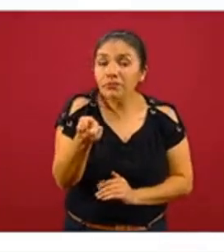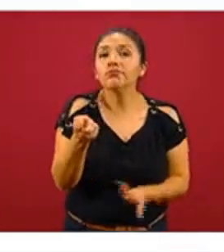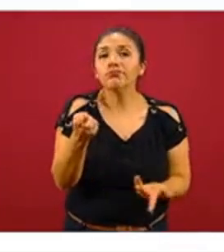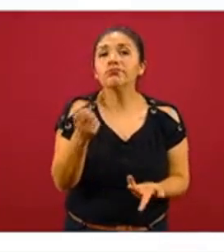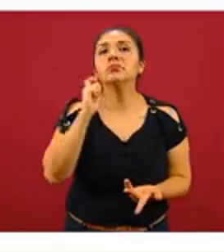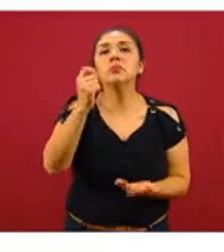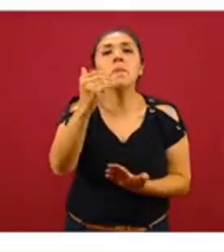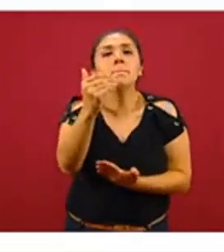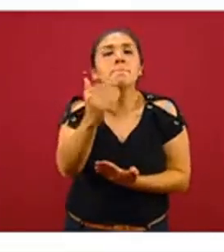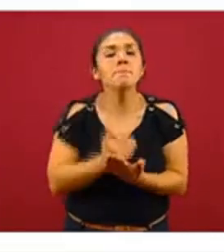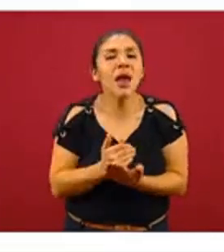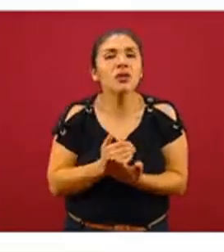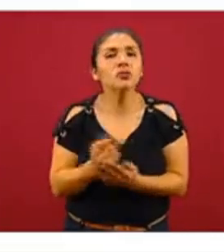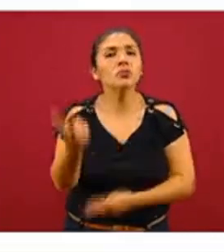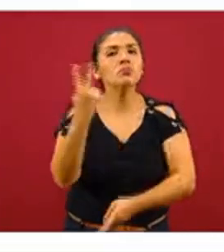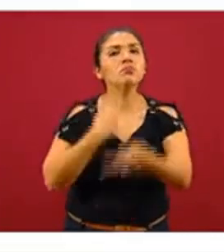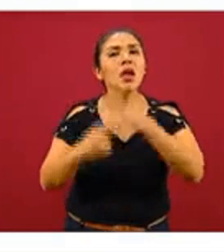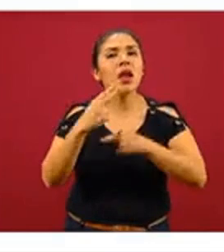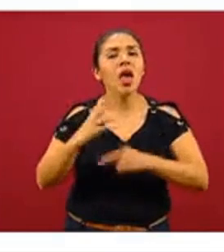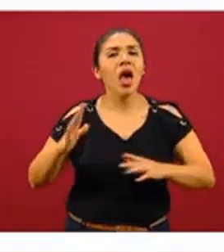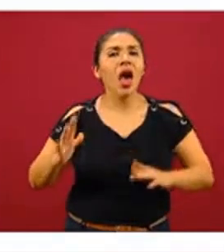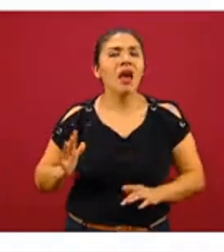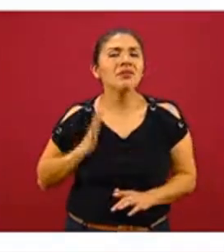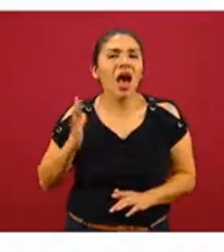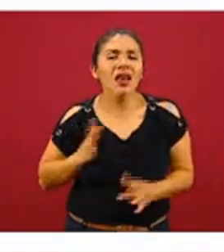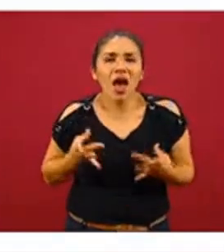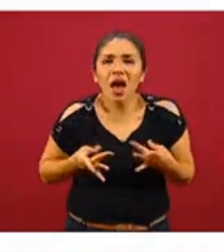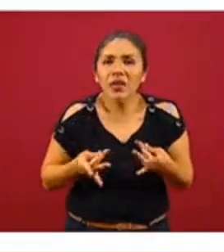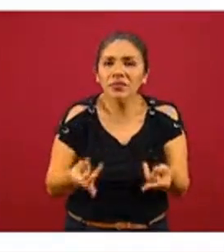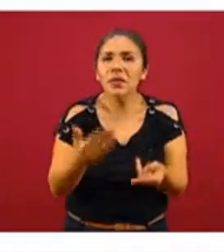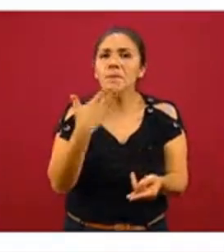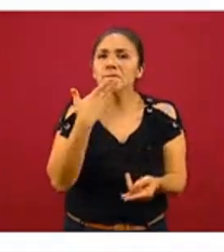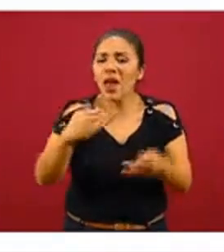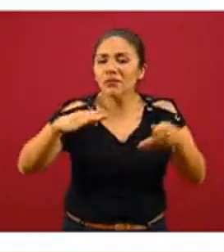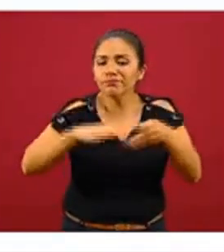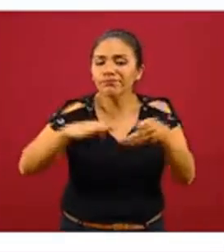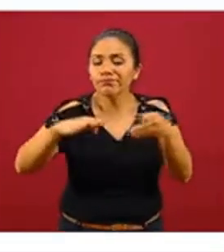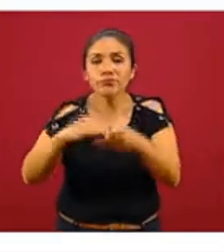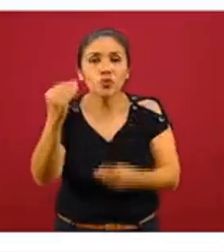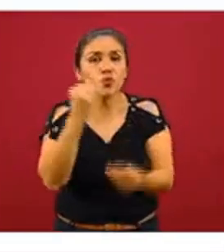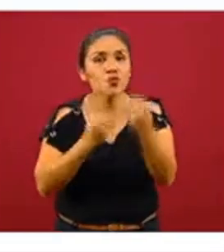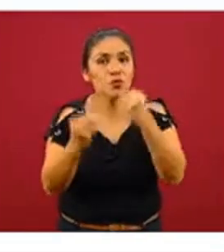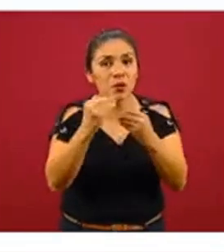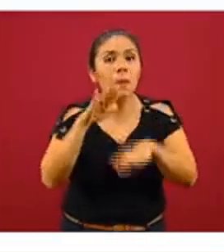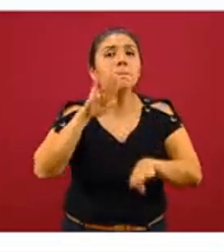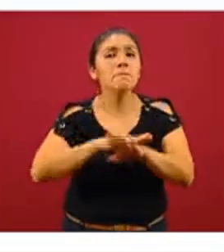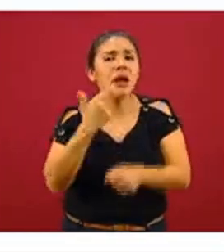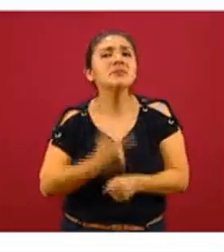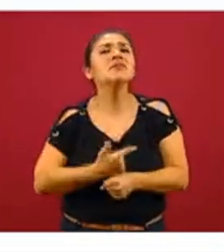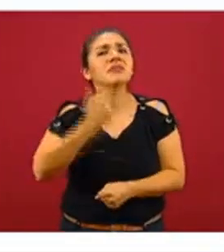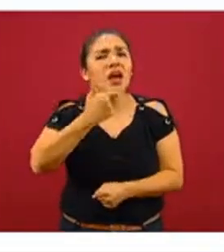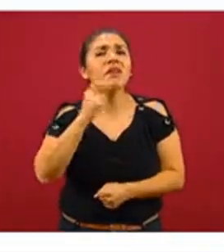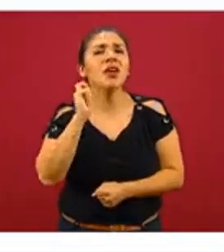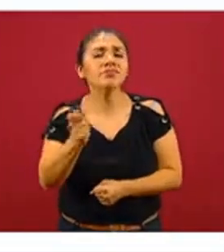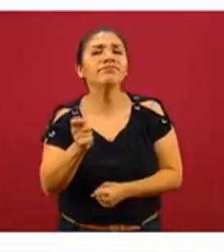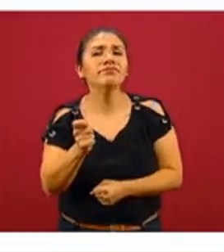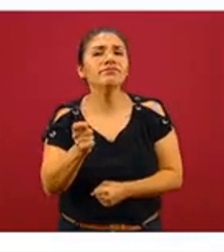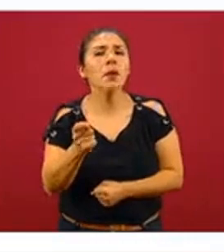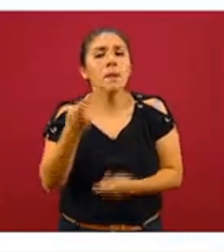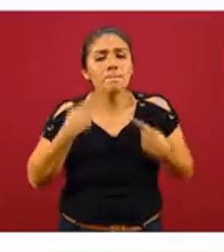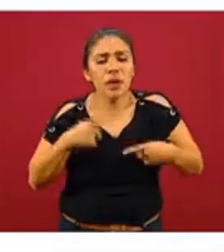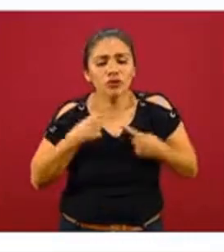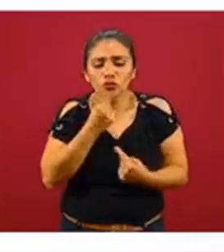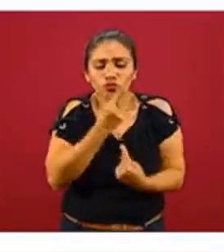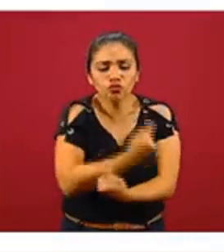reducen la cantidad, calidad, frecuencia y diversidad de estos últimos, afectando en consecuencia lo que consume la